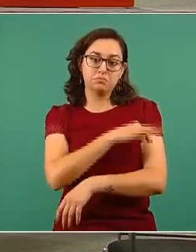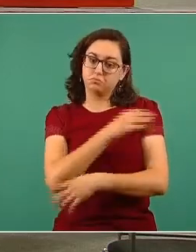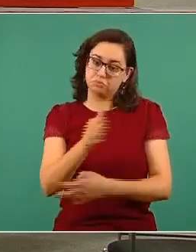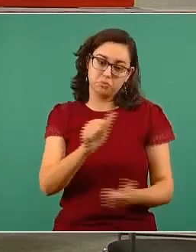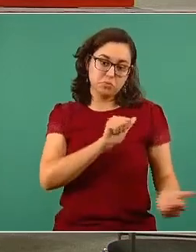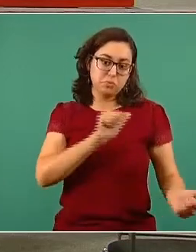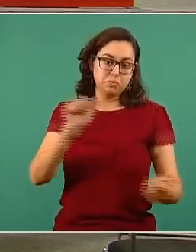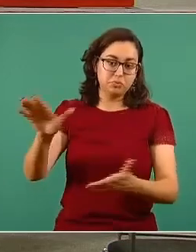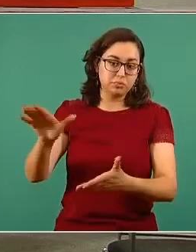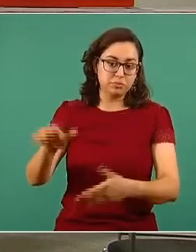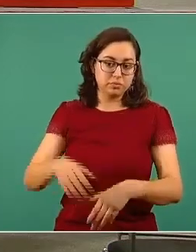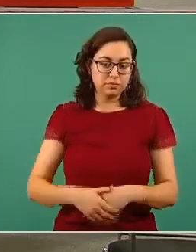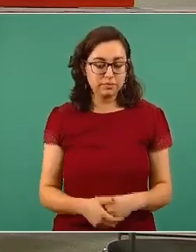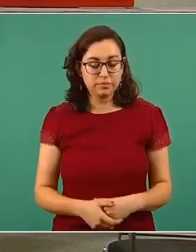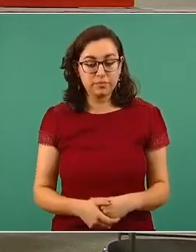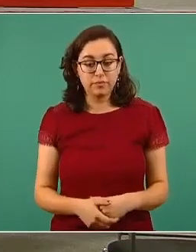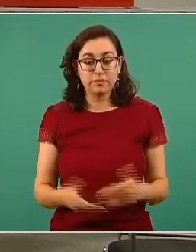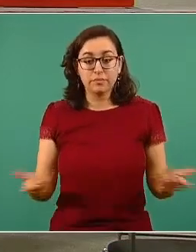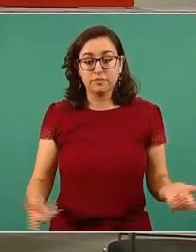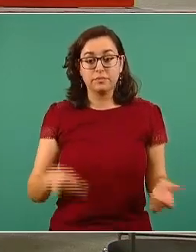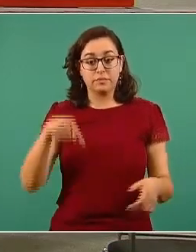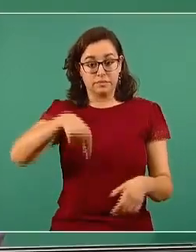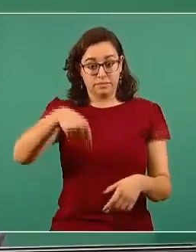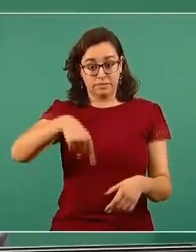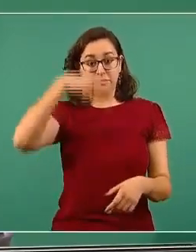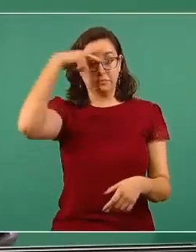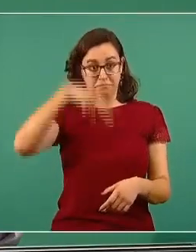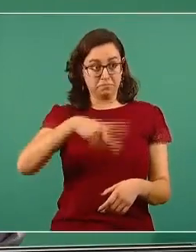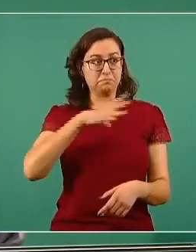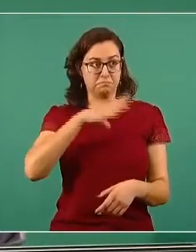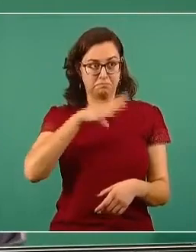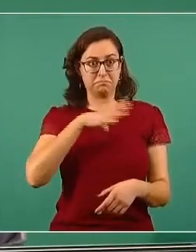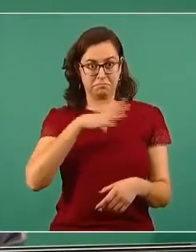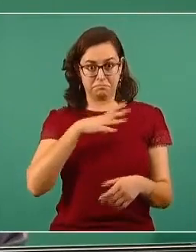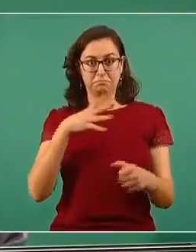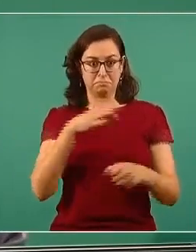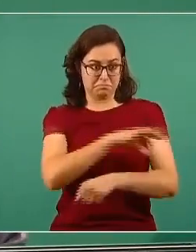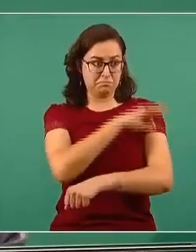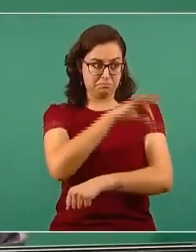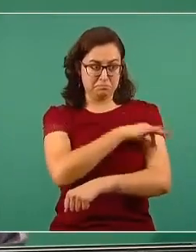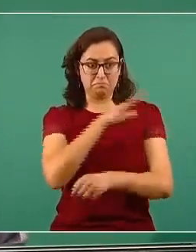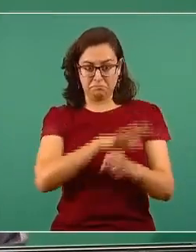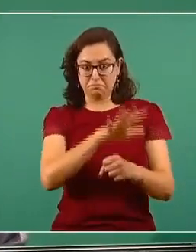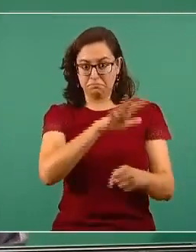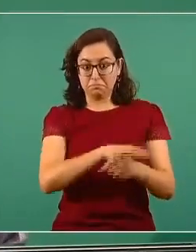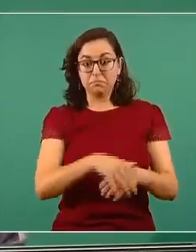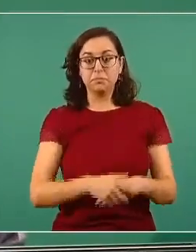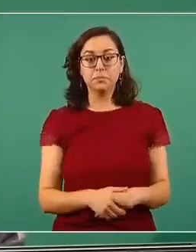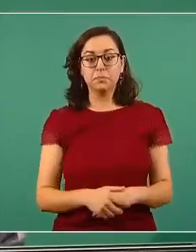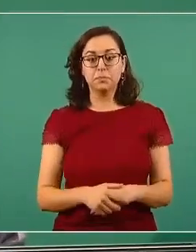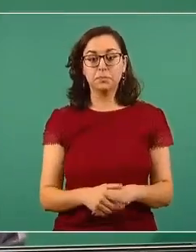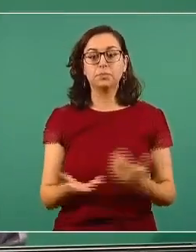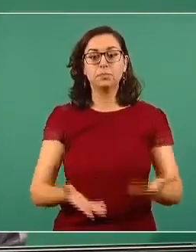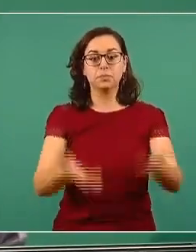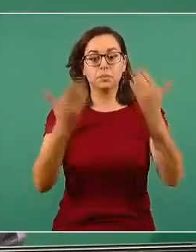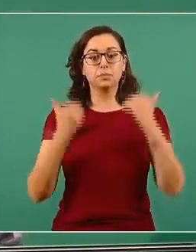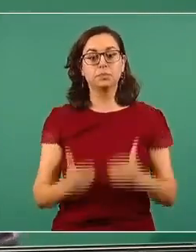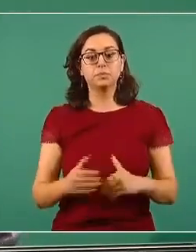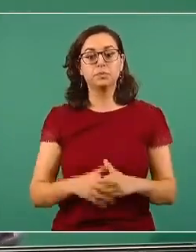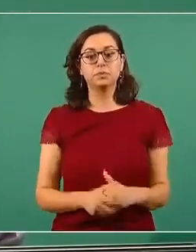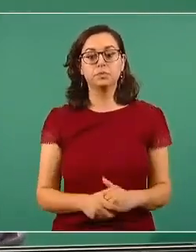dosis también, ¿no? Dado que nosotros en este momento tenemos menos apremio. Ahora, la segunda parte de la respuesta a su pregunta, Arturo,